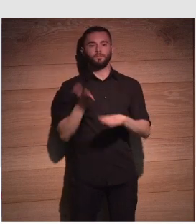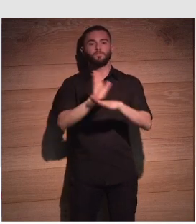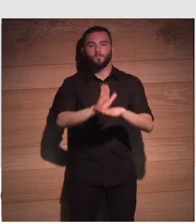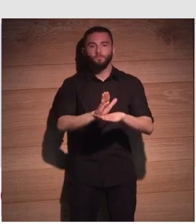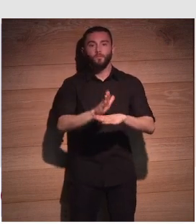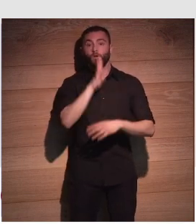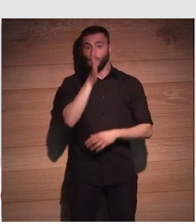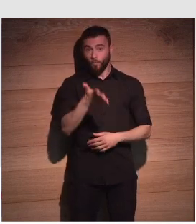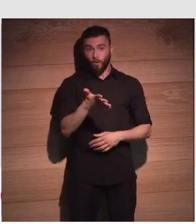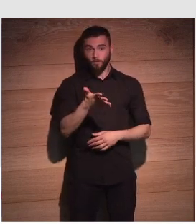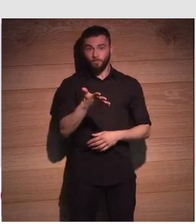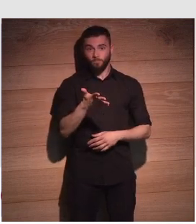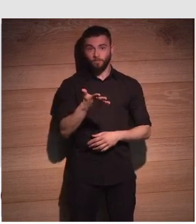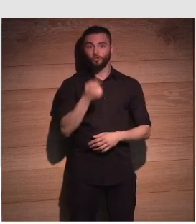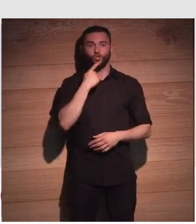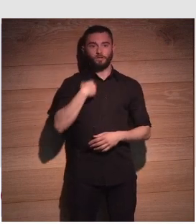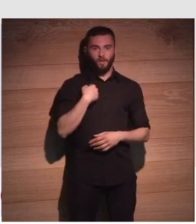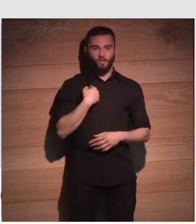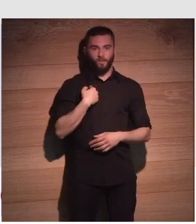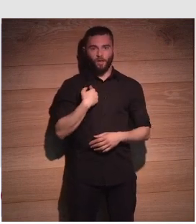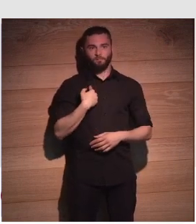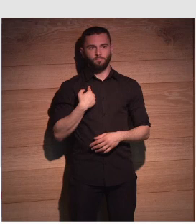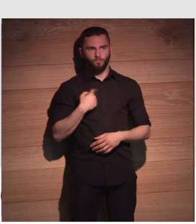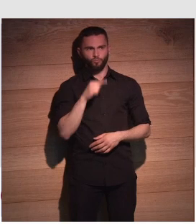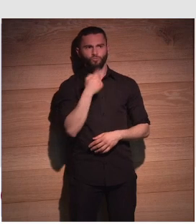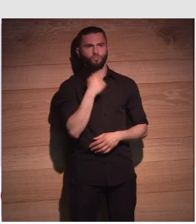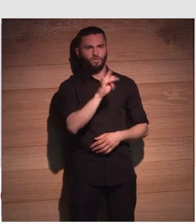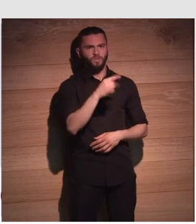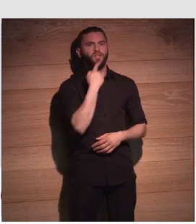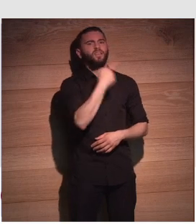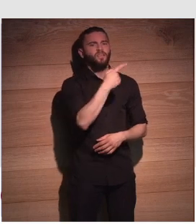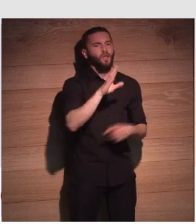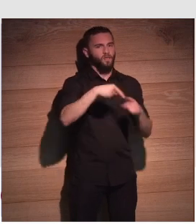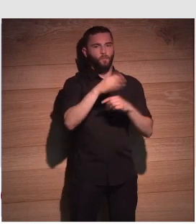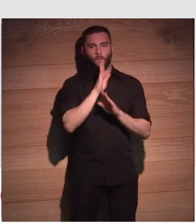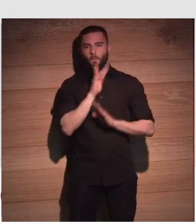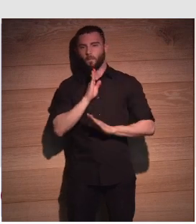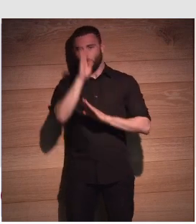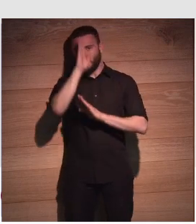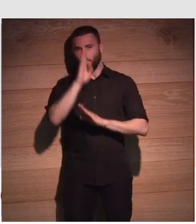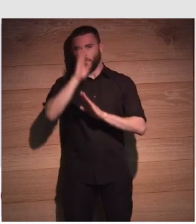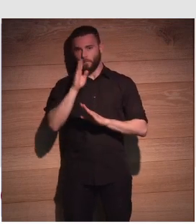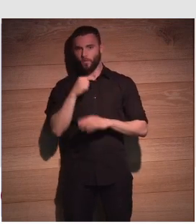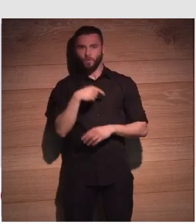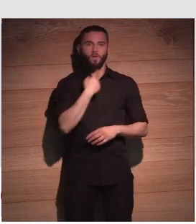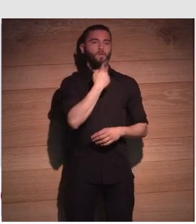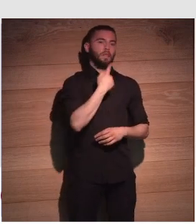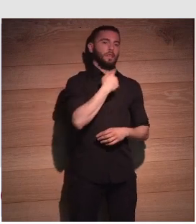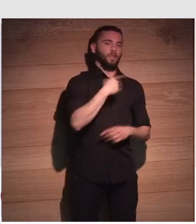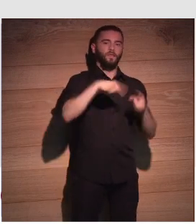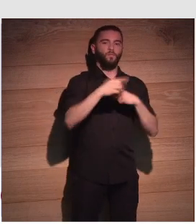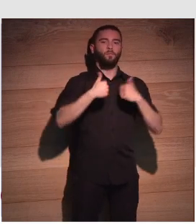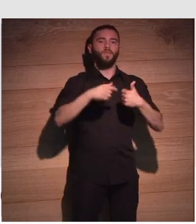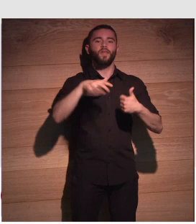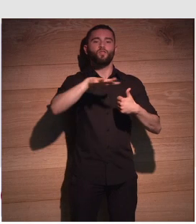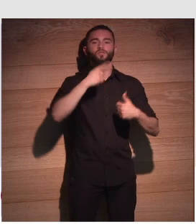Porque cuando a veces nos dicen es que tiráis la piedra y escondéis la mano. Esto es muy difícil y luego no me decís por dónde empezar. Bueno, pues nosotros sacamos algo y